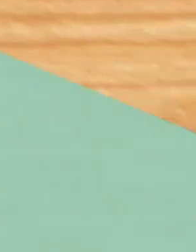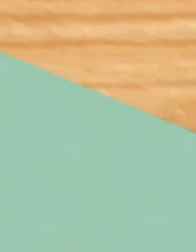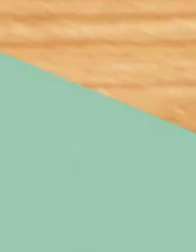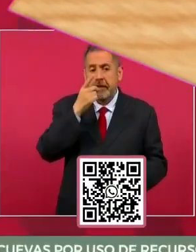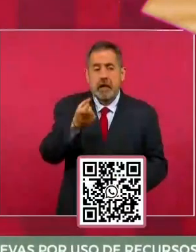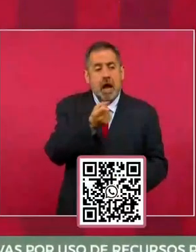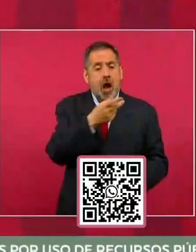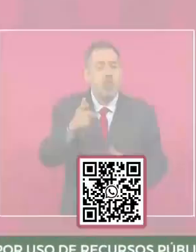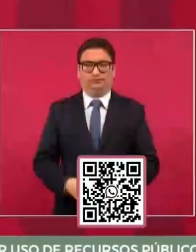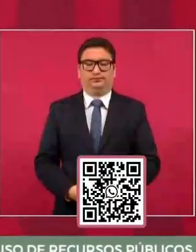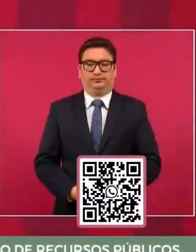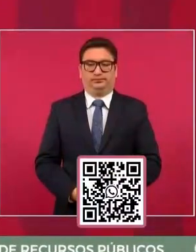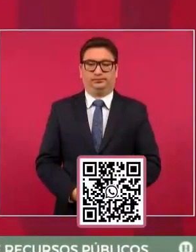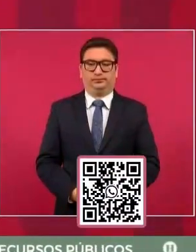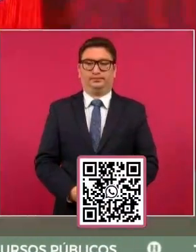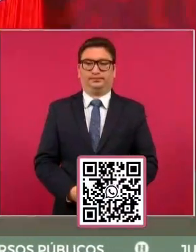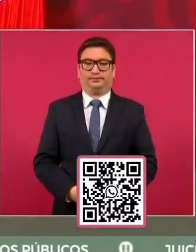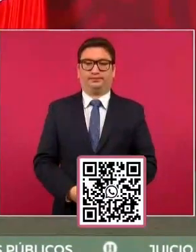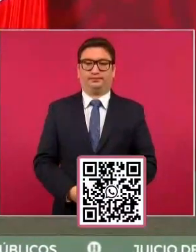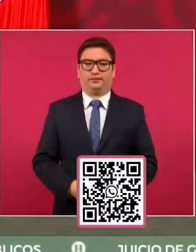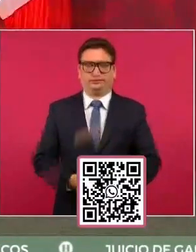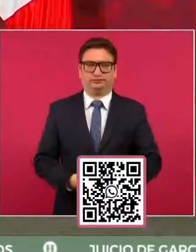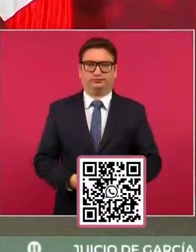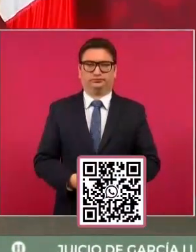Sectores de clase media que apoyan. Y también